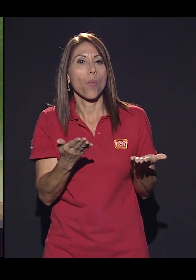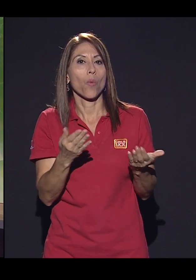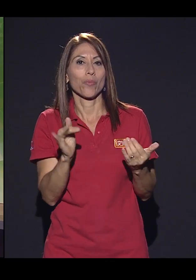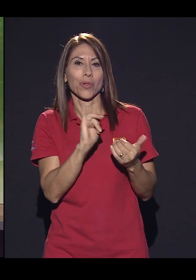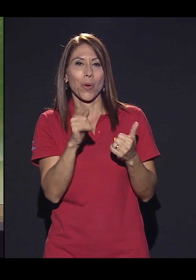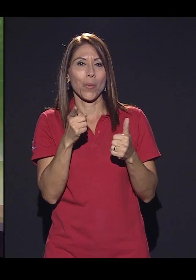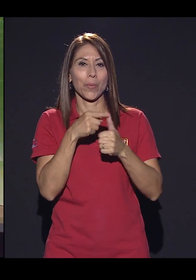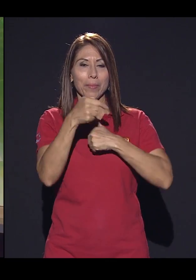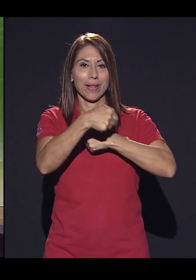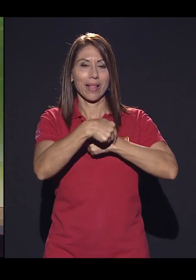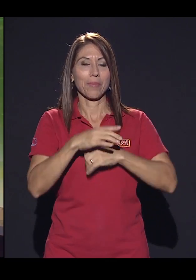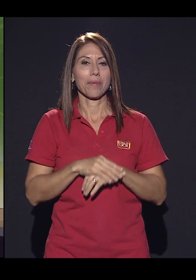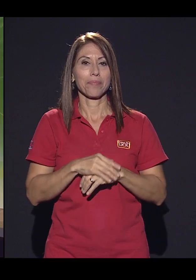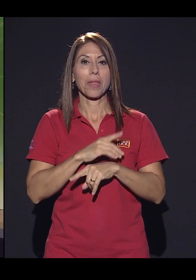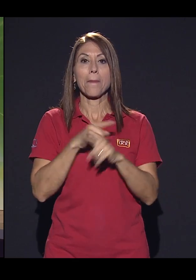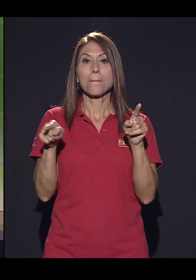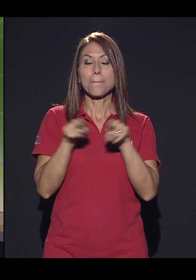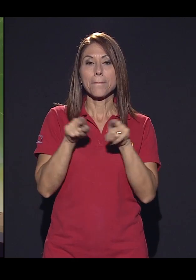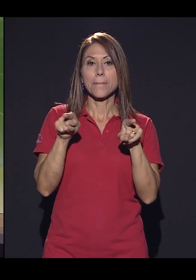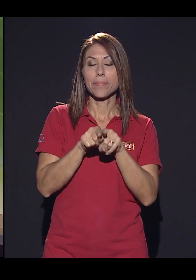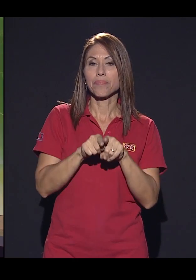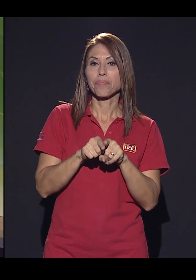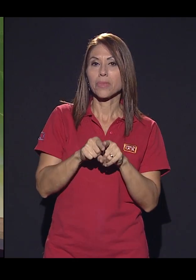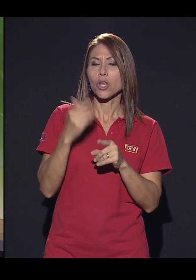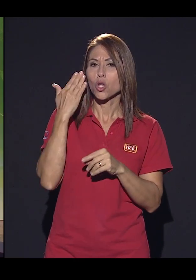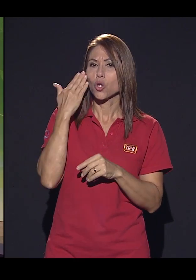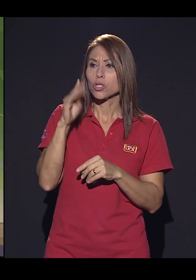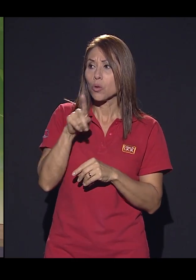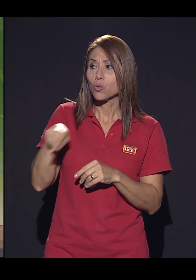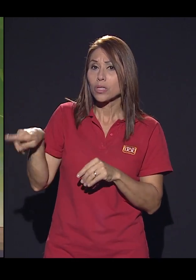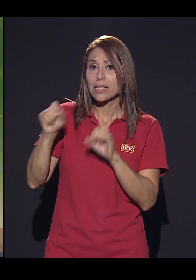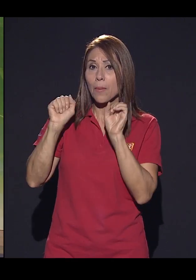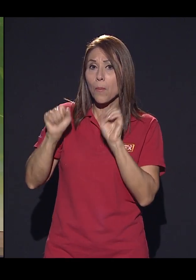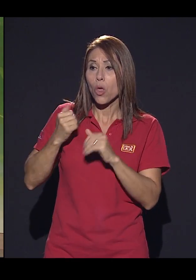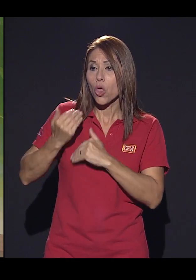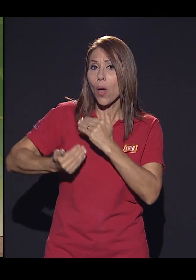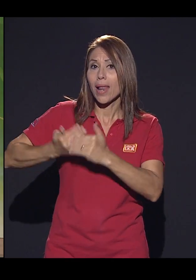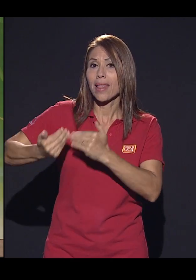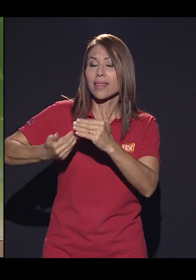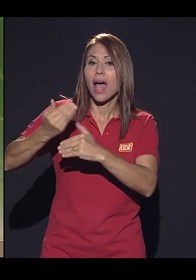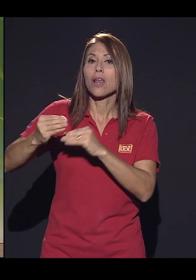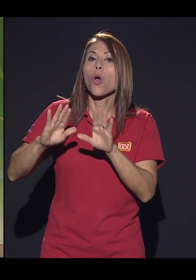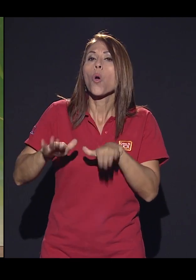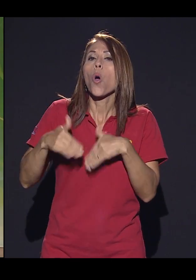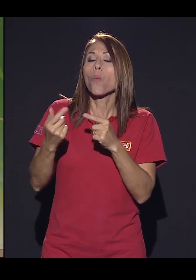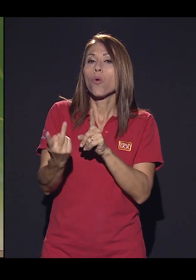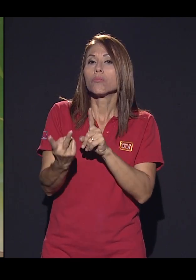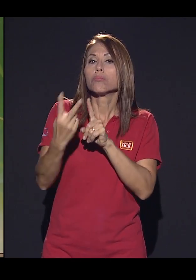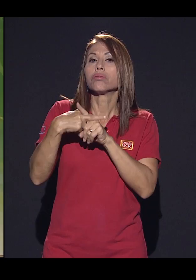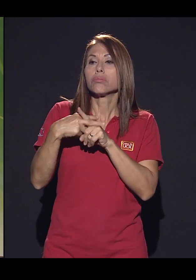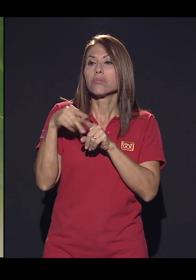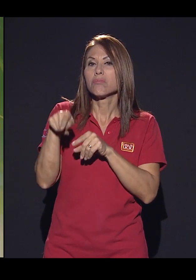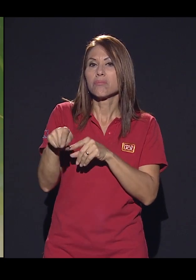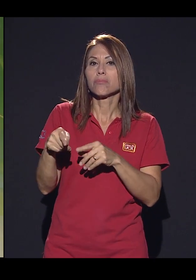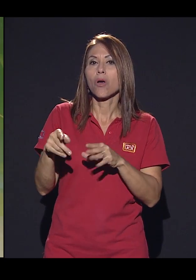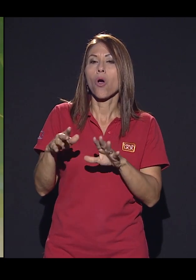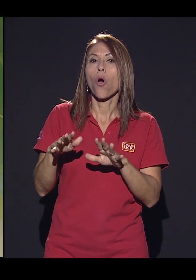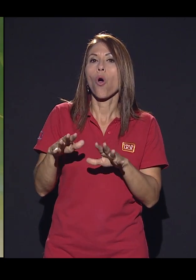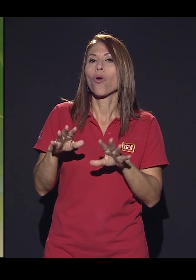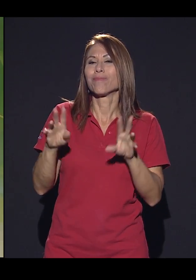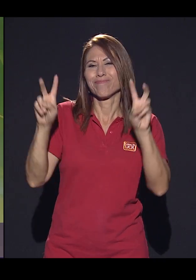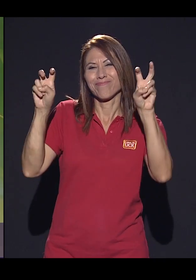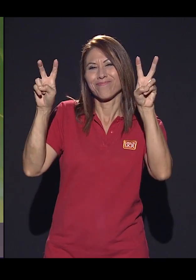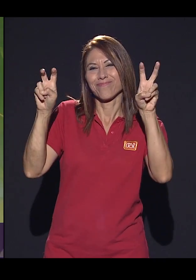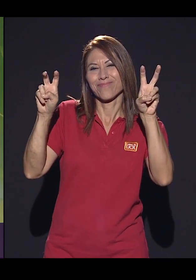etapa. Pero también, no sé si han podido adelantar en la forma en la que van a ir aplicando este mecanismo o